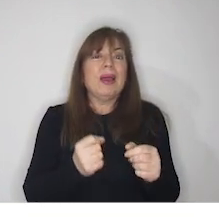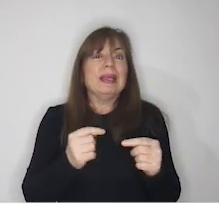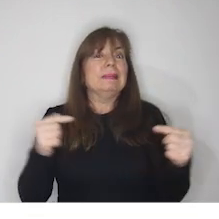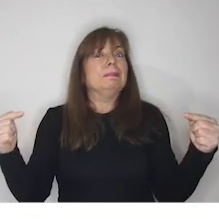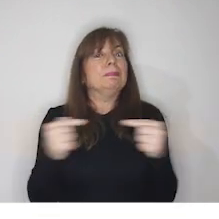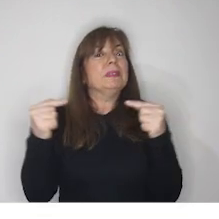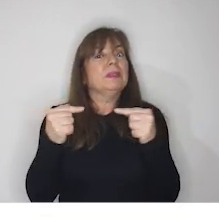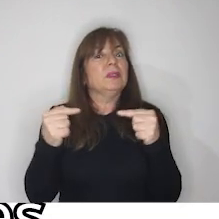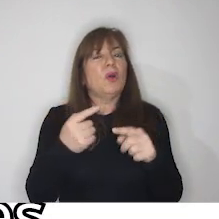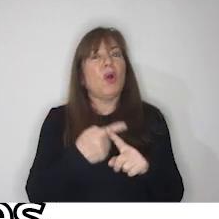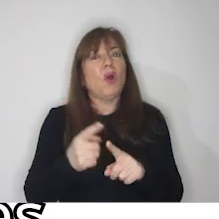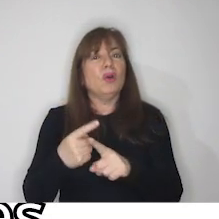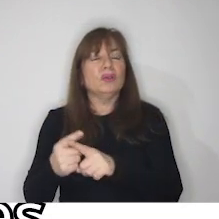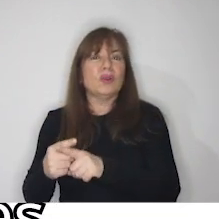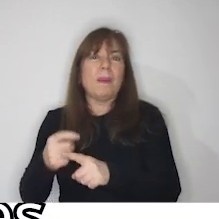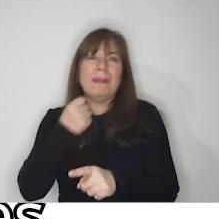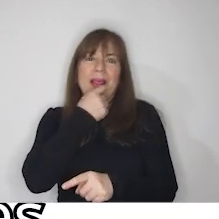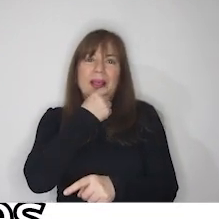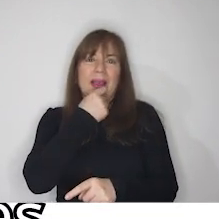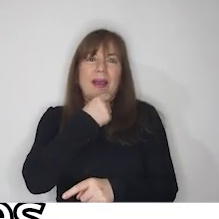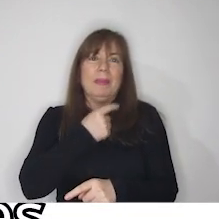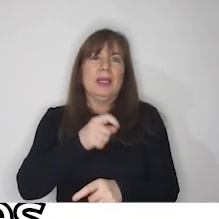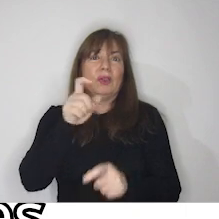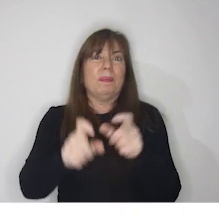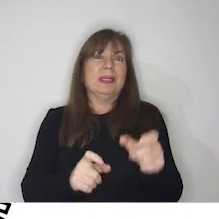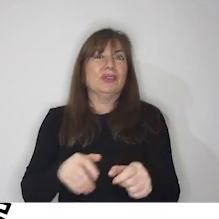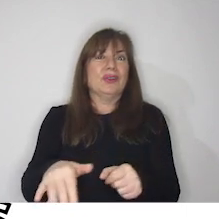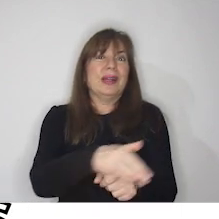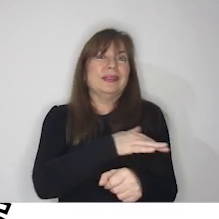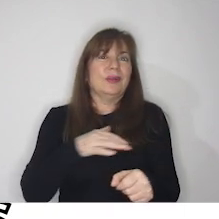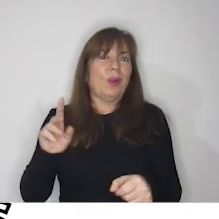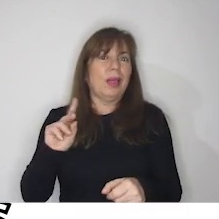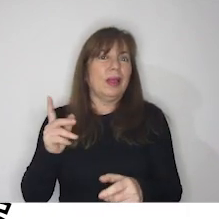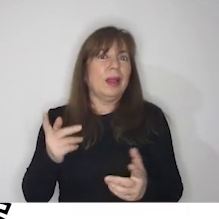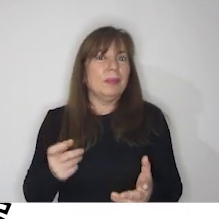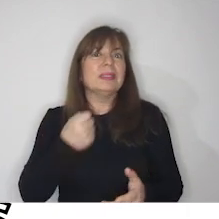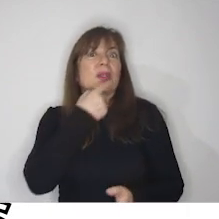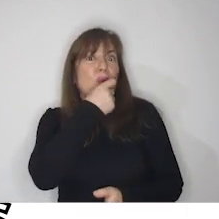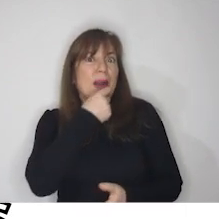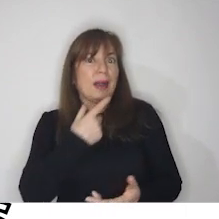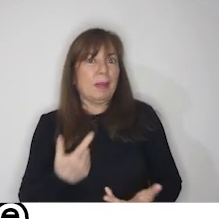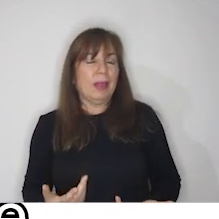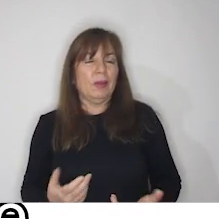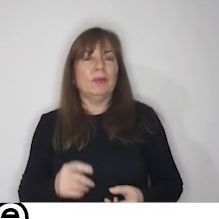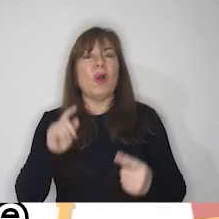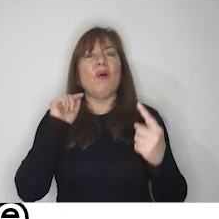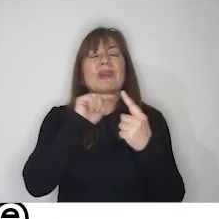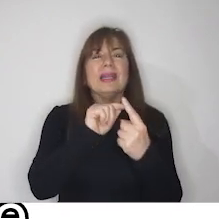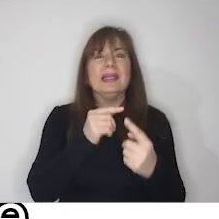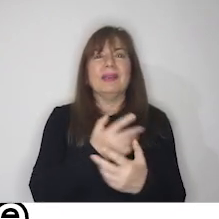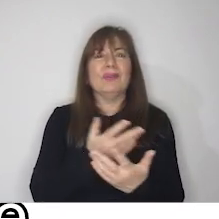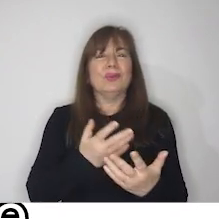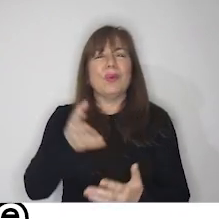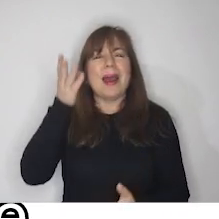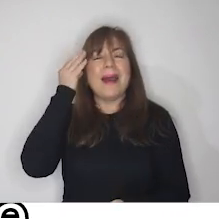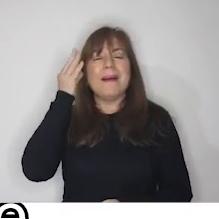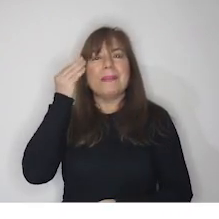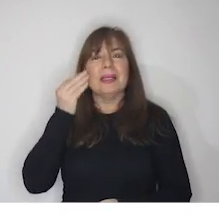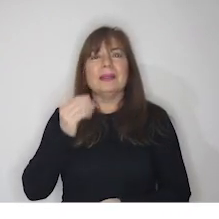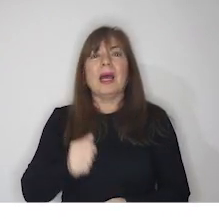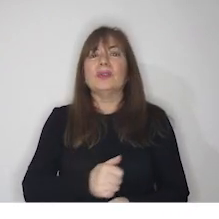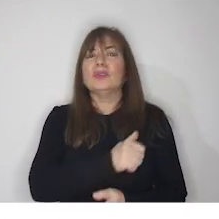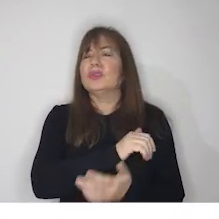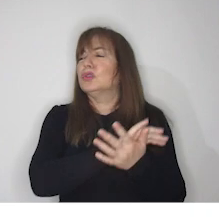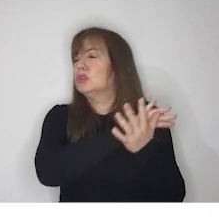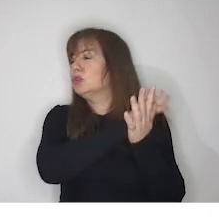matrona o ginecólogo, ya que traen componentes que en ocasiones pueden interferir con otros medicamentos de consumo habitual para una persona que